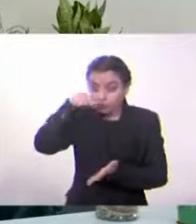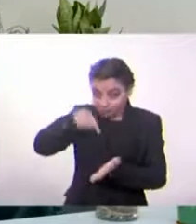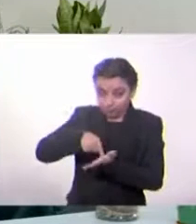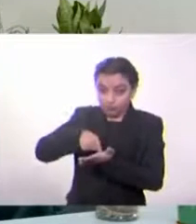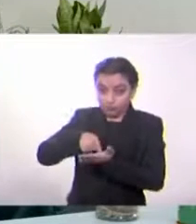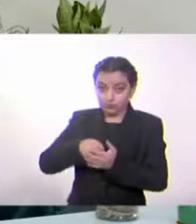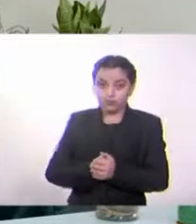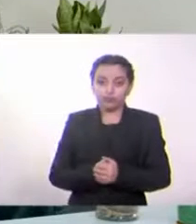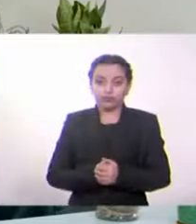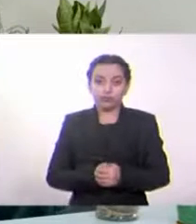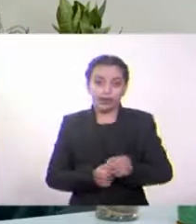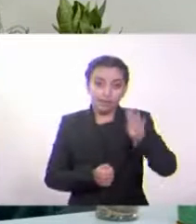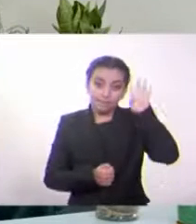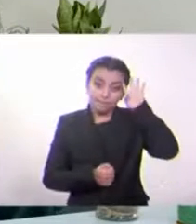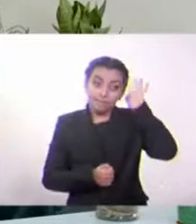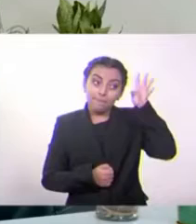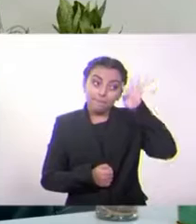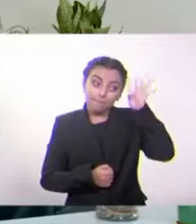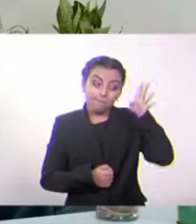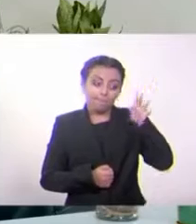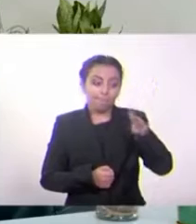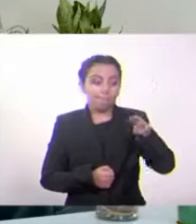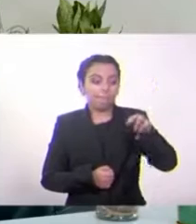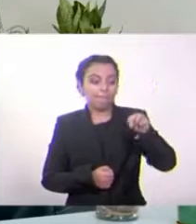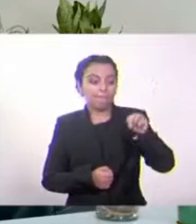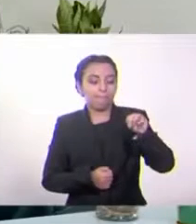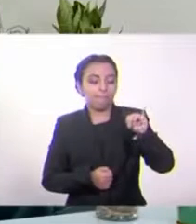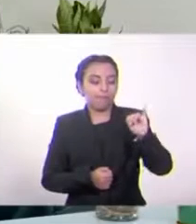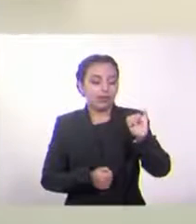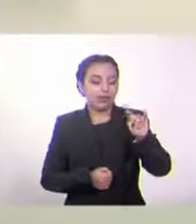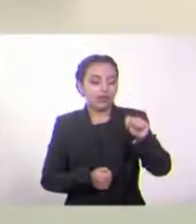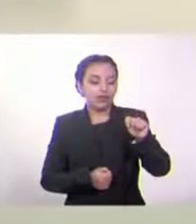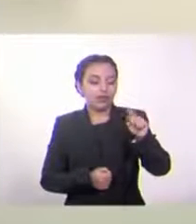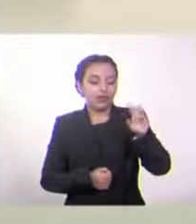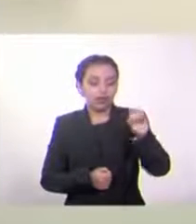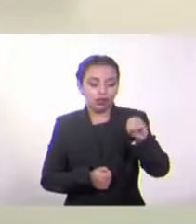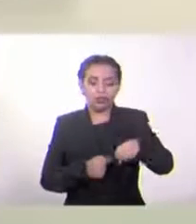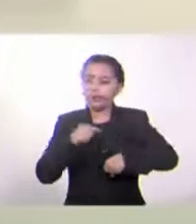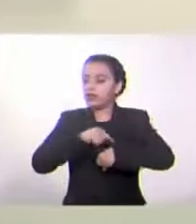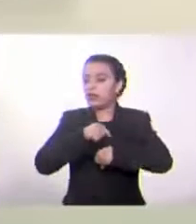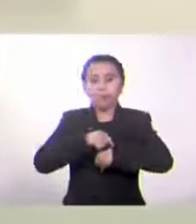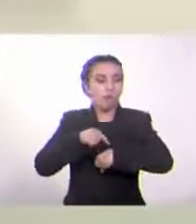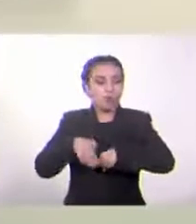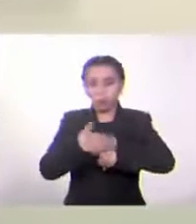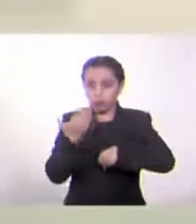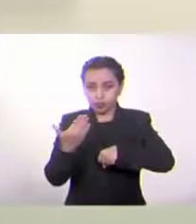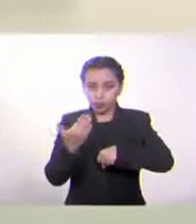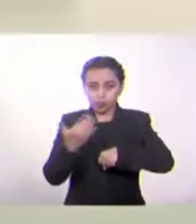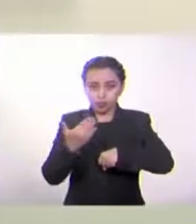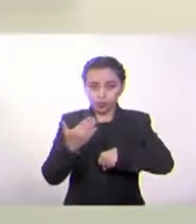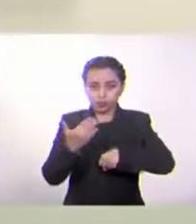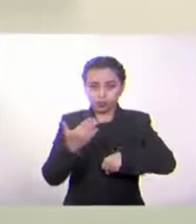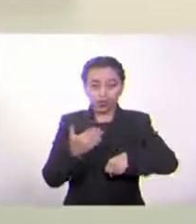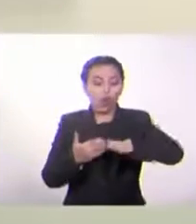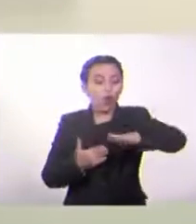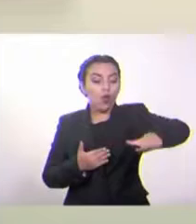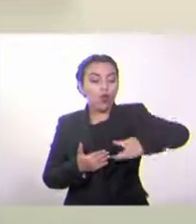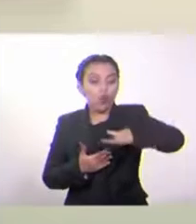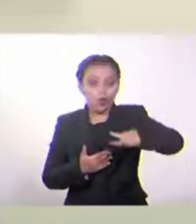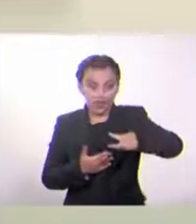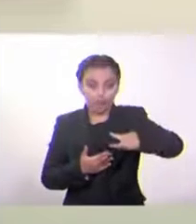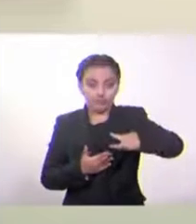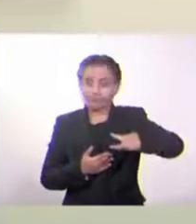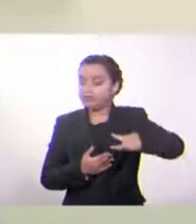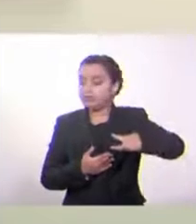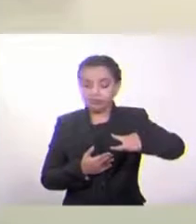un lugar preciso ni un tiempo preciso, pero la leyenda va a tener un lugar y un